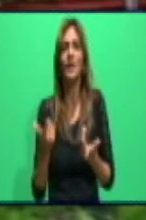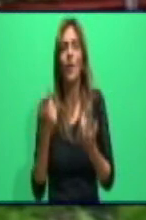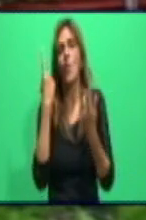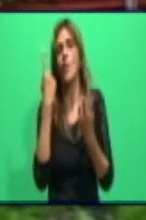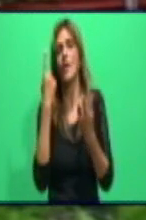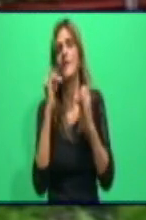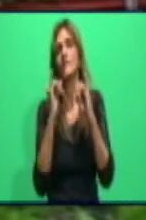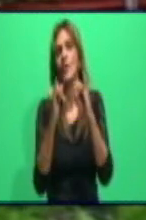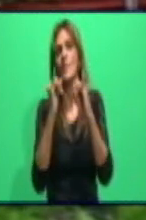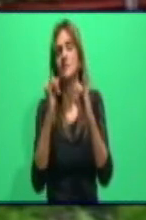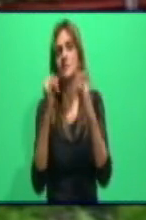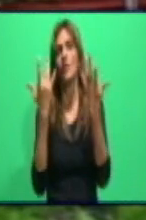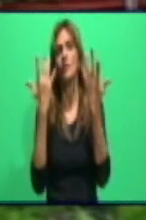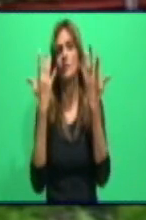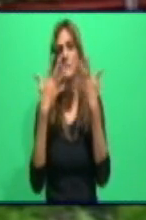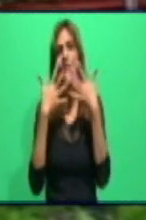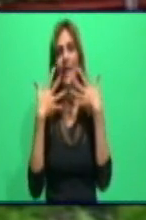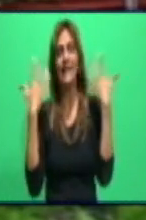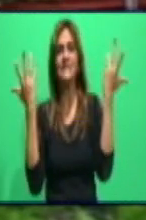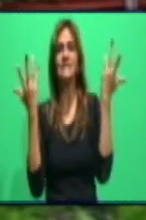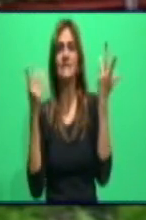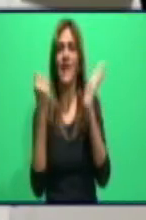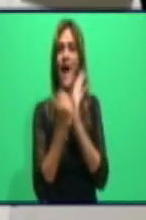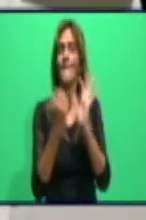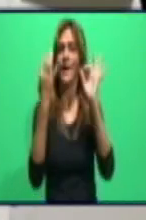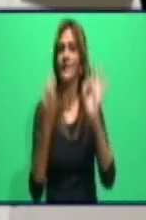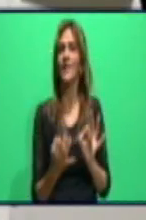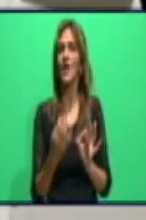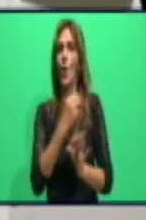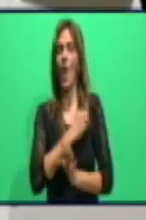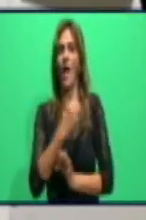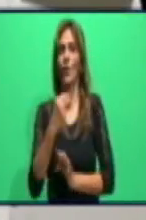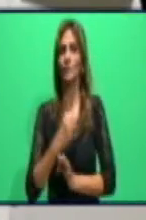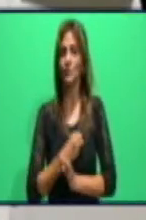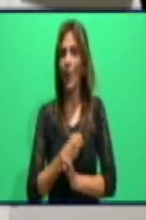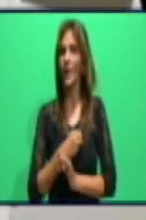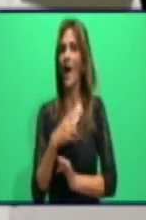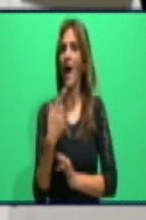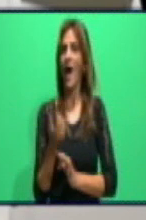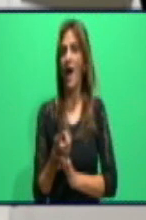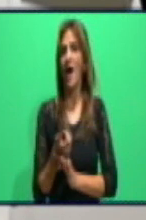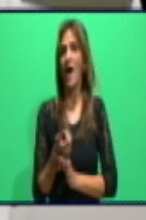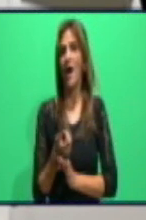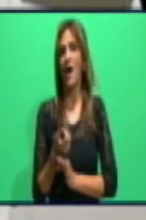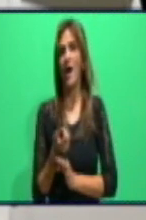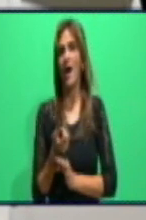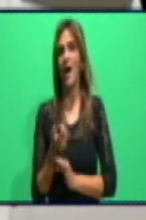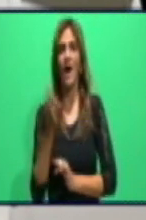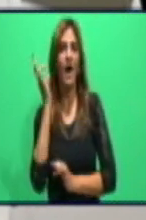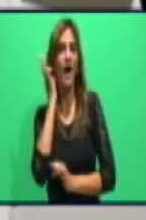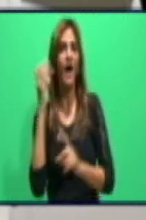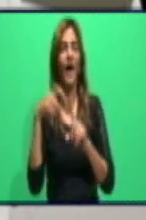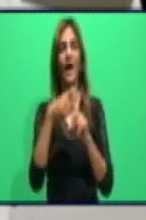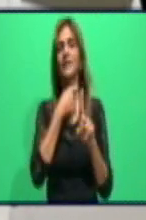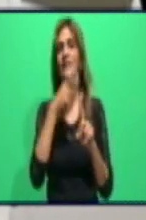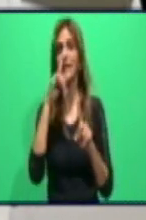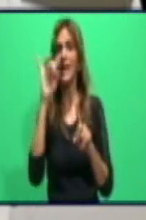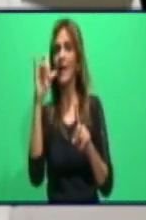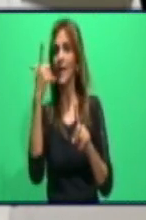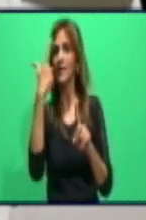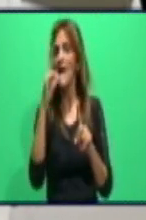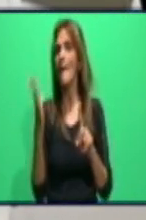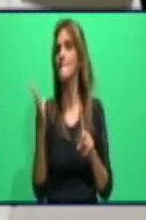la validez con la doctora kenia fue un mensaje que llevó a mi móvil pero la doctora kenia me dice que es así y lo voy a